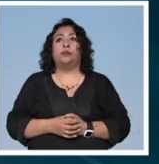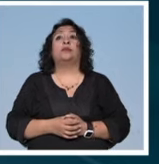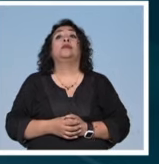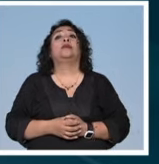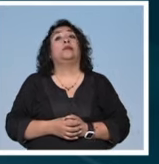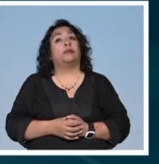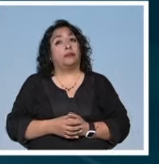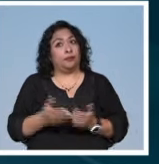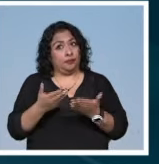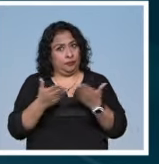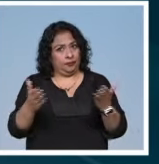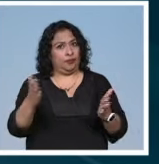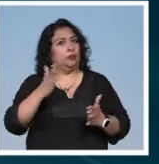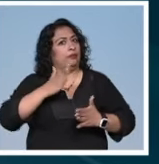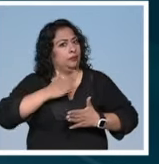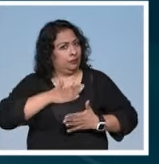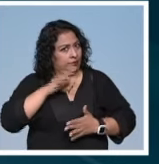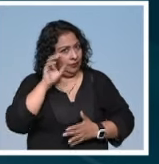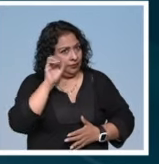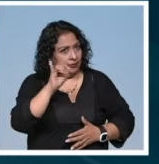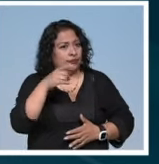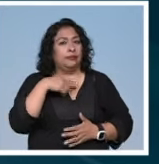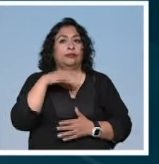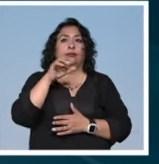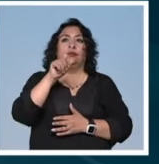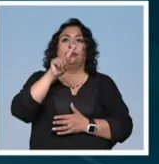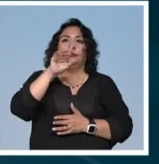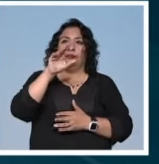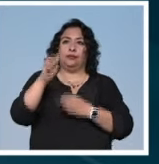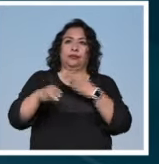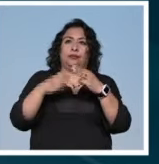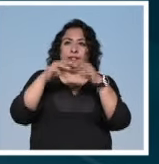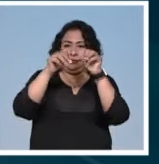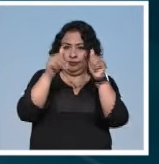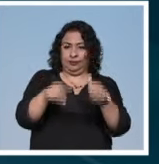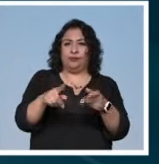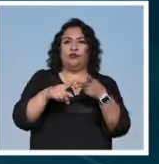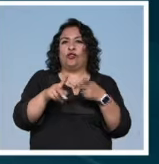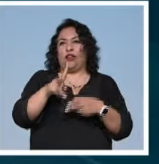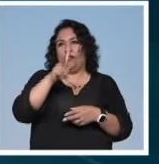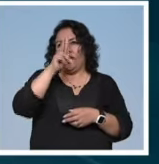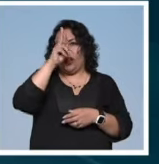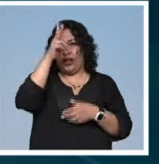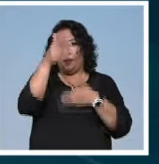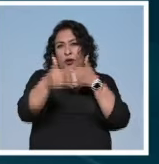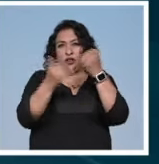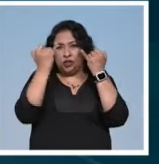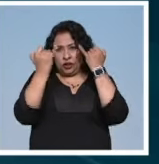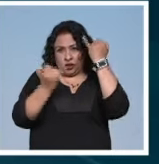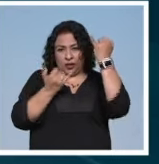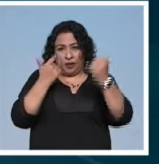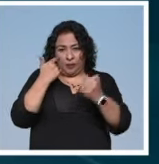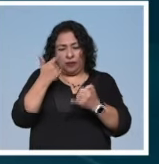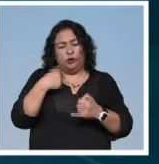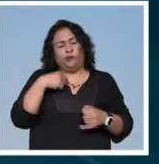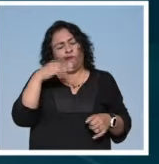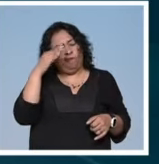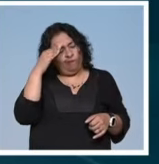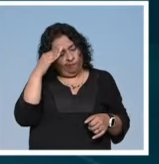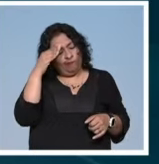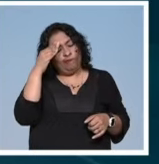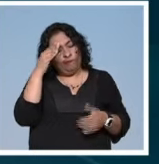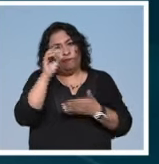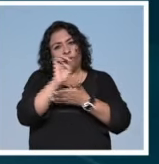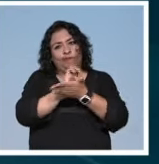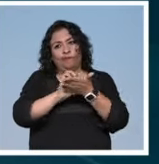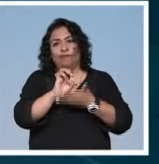Bueno, ahora sí voy yo. La ética en el mundo del arte y las violencias en los procesos creativos detonan esta reflexión